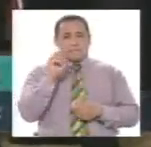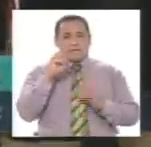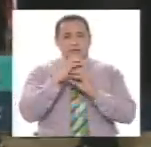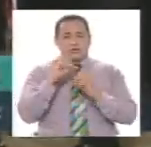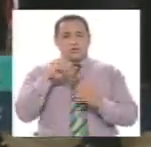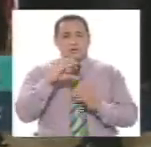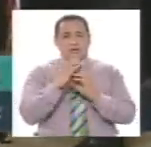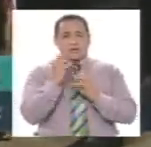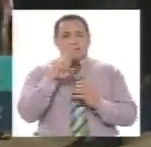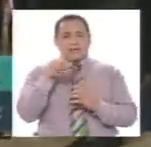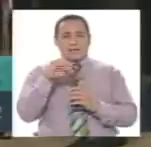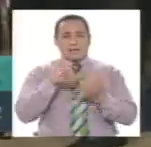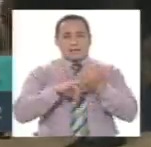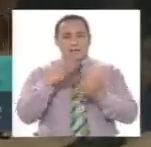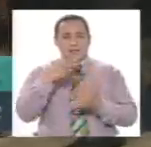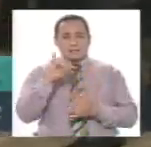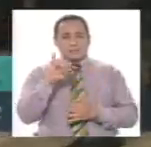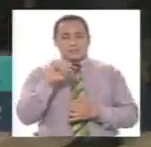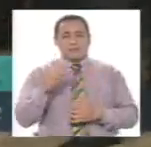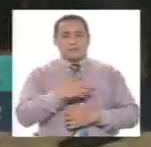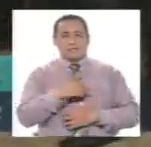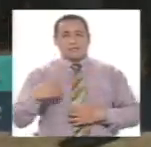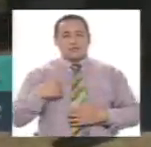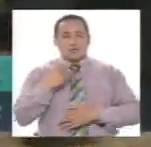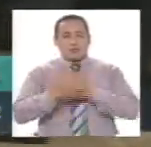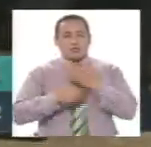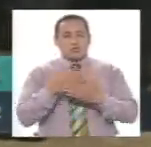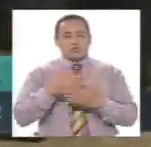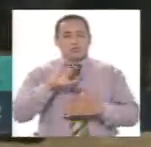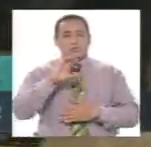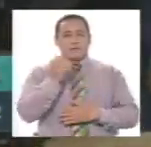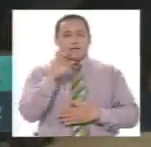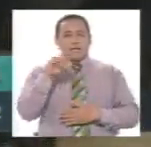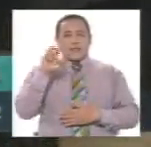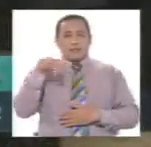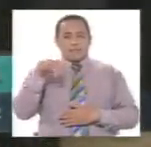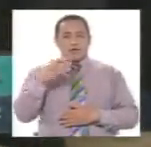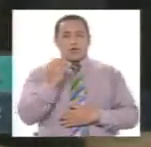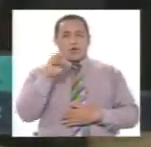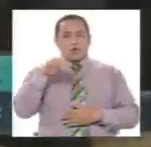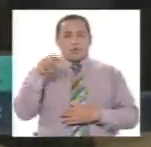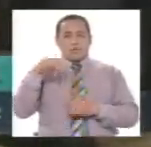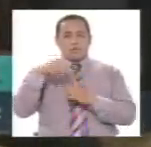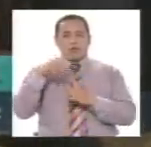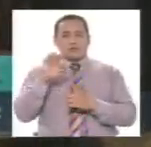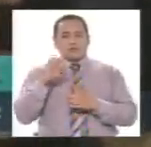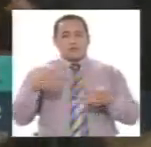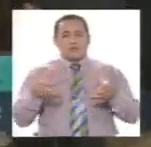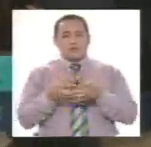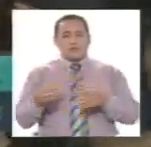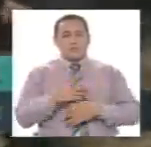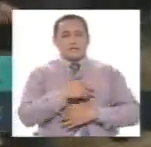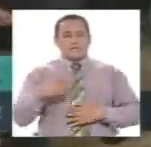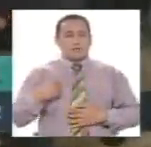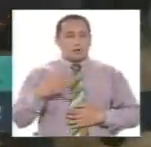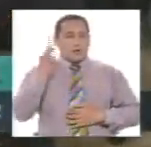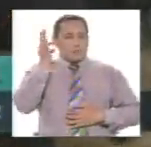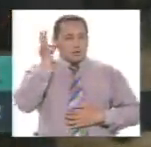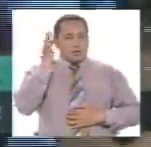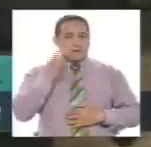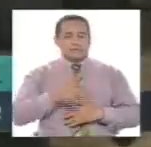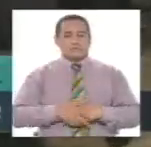de la Producción, Carmen Omonte asume las riendas del Ministerio de la Mujer y